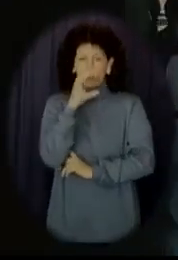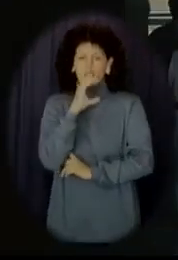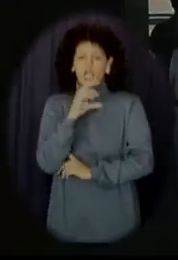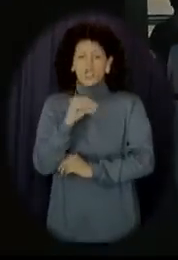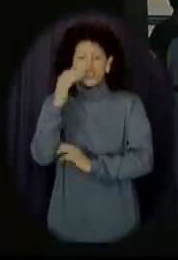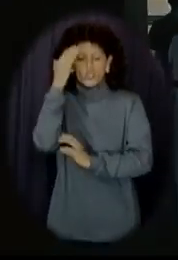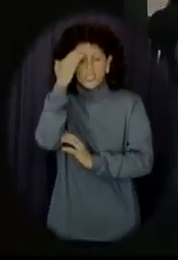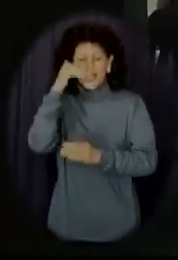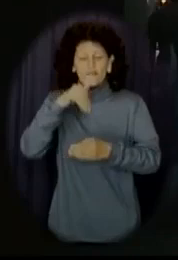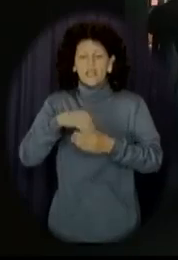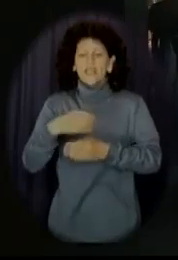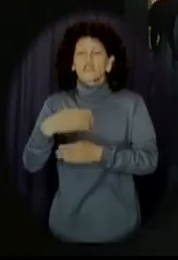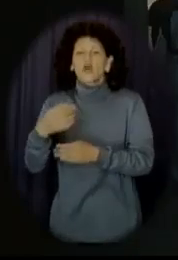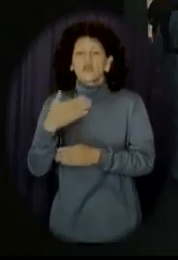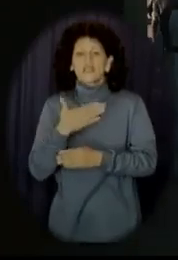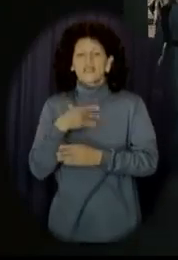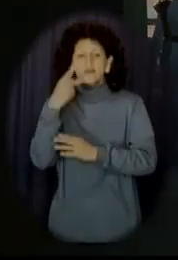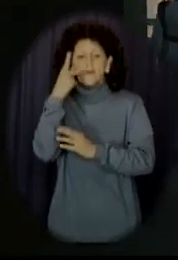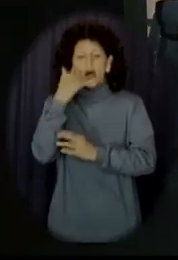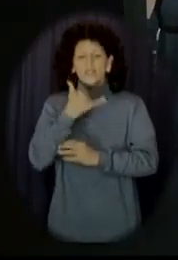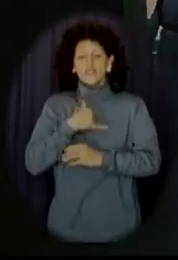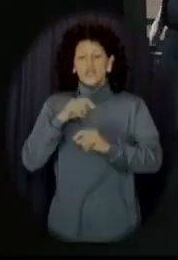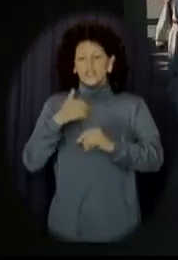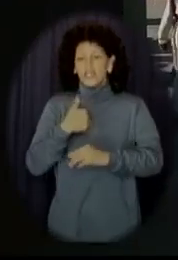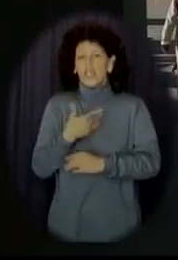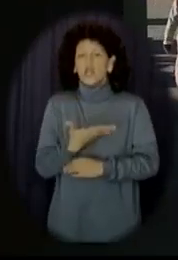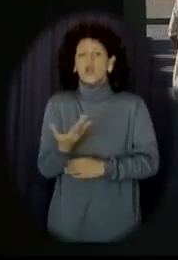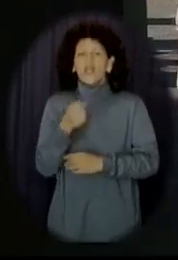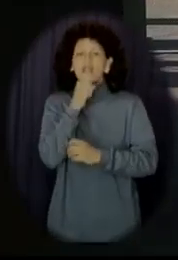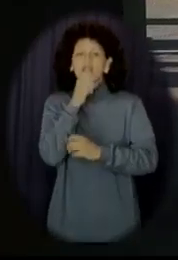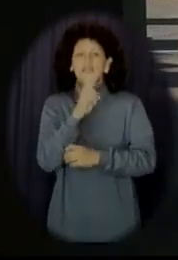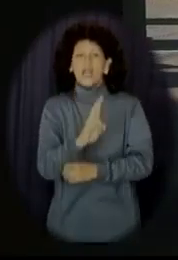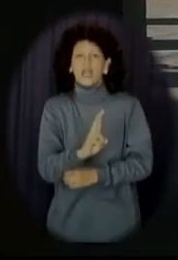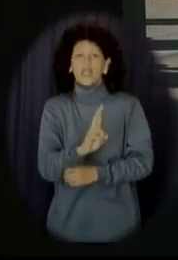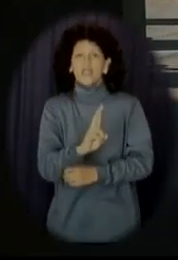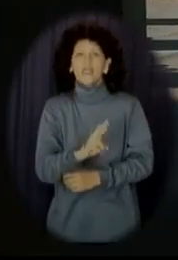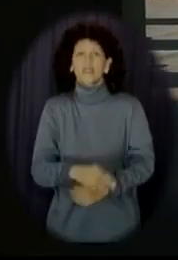buscaban? ¿No saben que en los asuntos de mi padre tengo que estar?